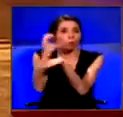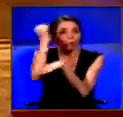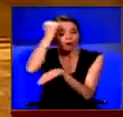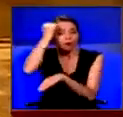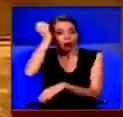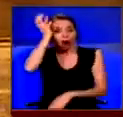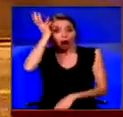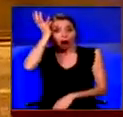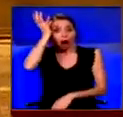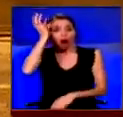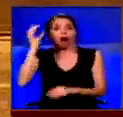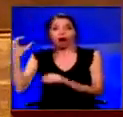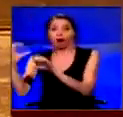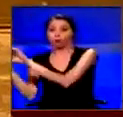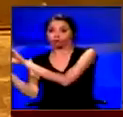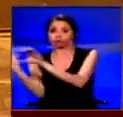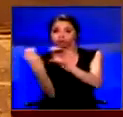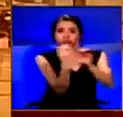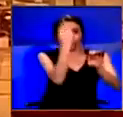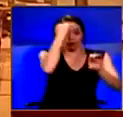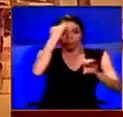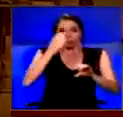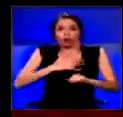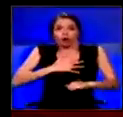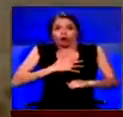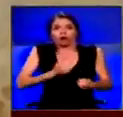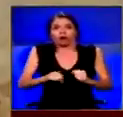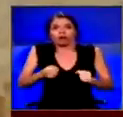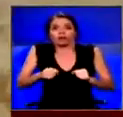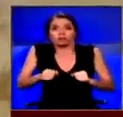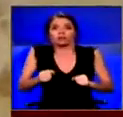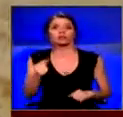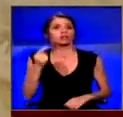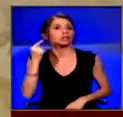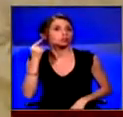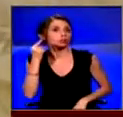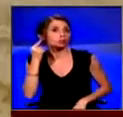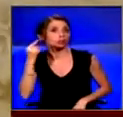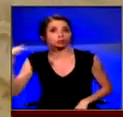bomberos. Cada carro que pasa los deja con el alma en un hilo. Cuando se siente